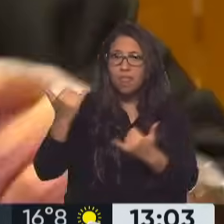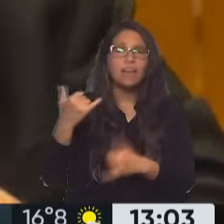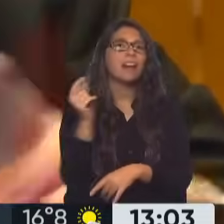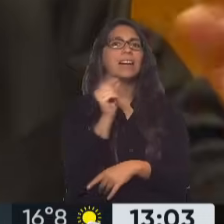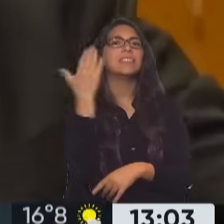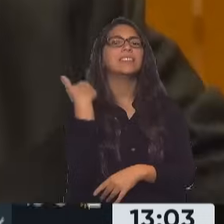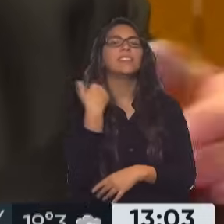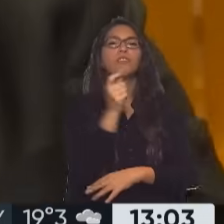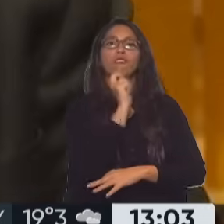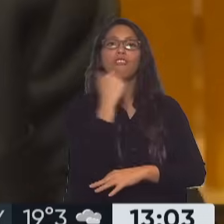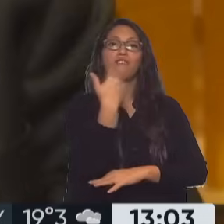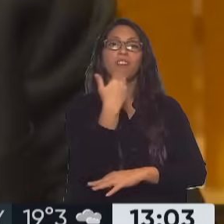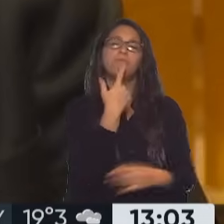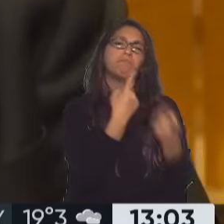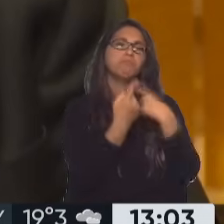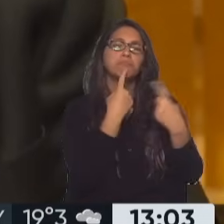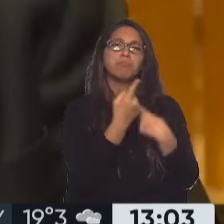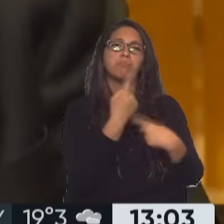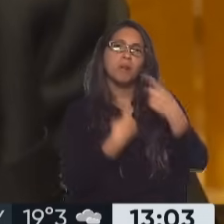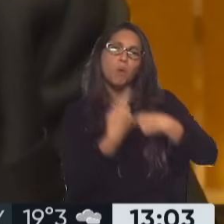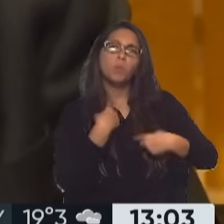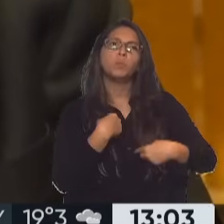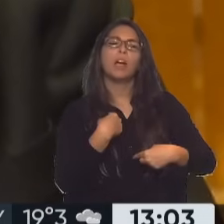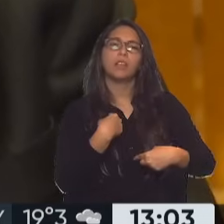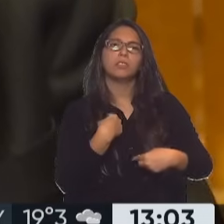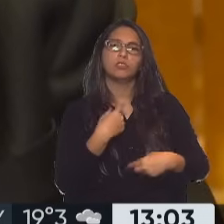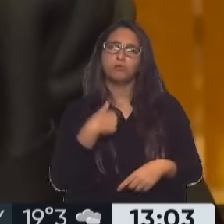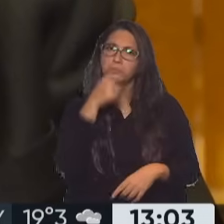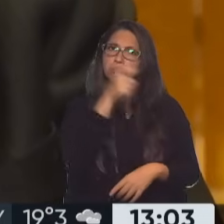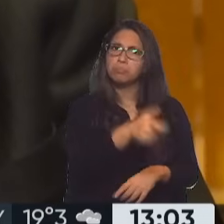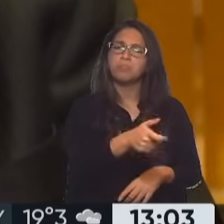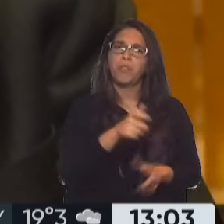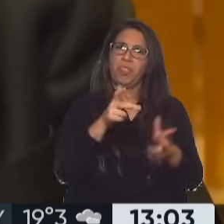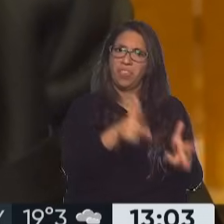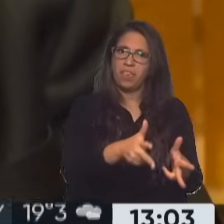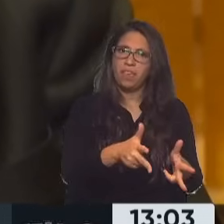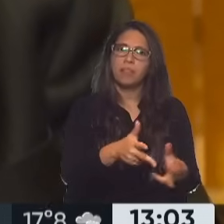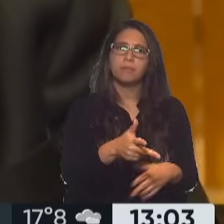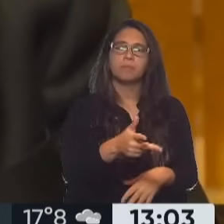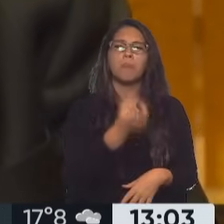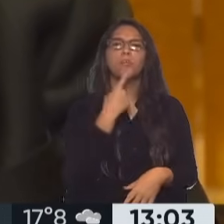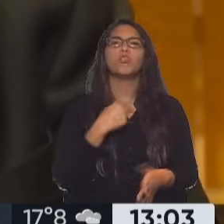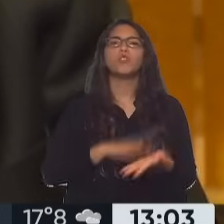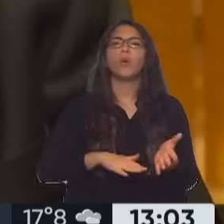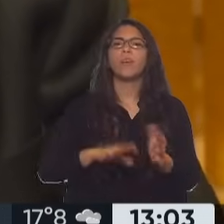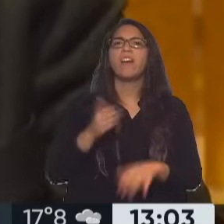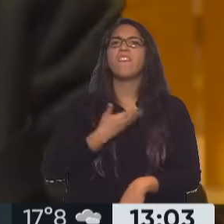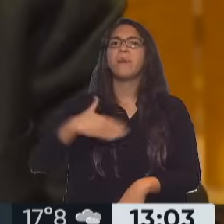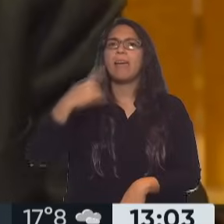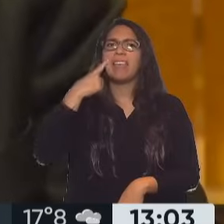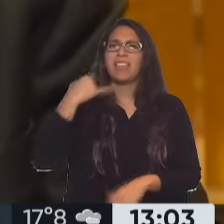prensa, contestando alguna pregunta de tus colegas, alguien me preguntó sobre las tasas que cobra el fondo.